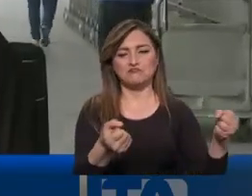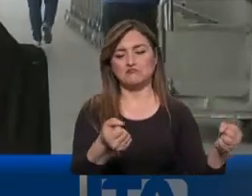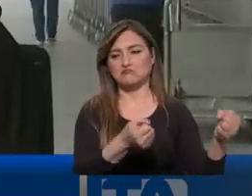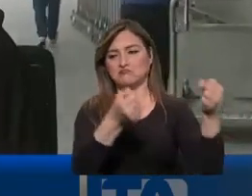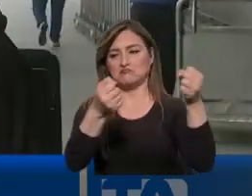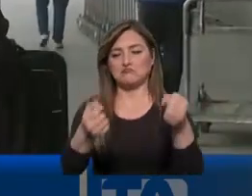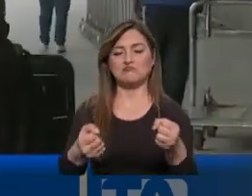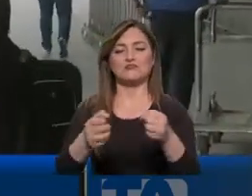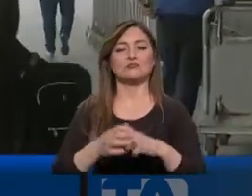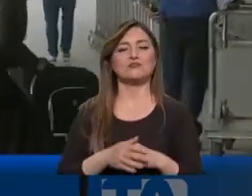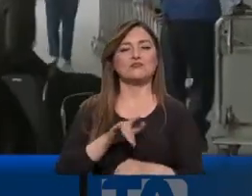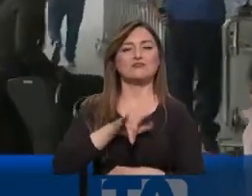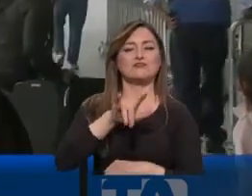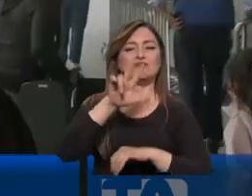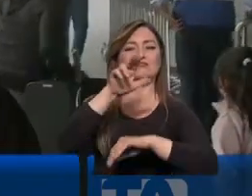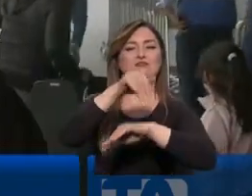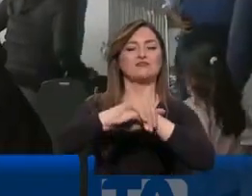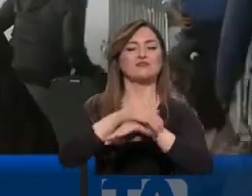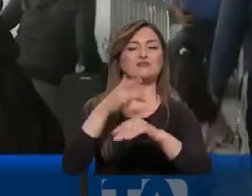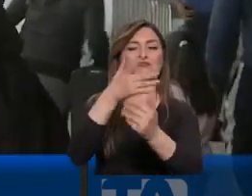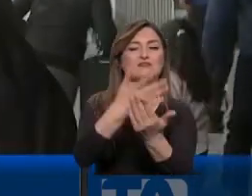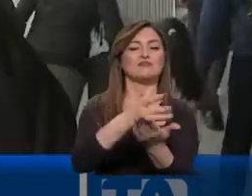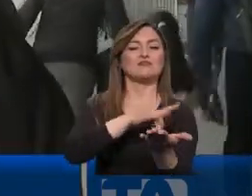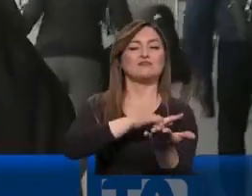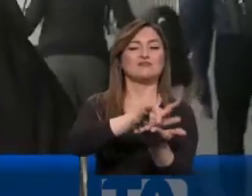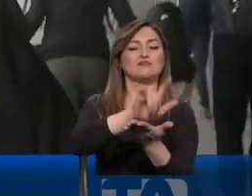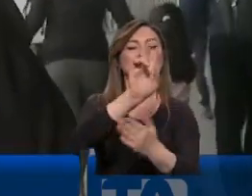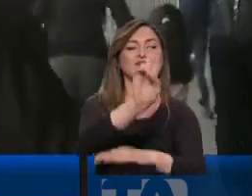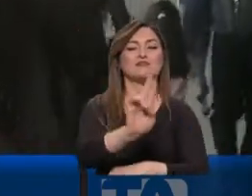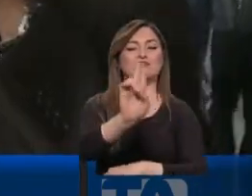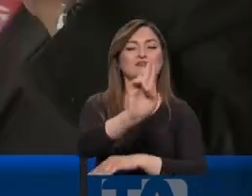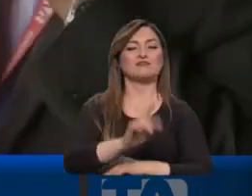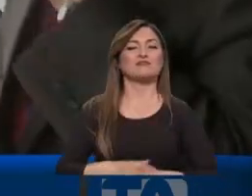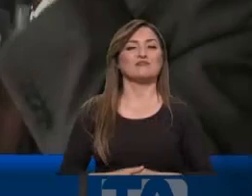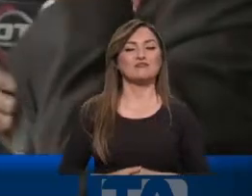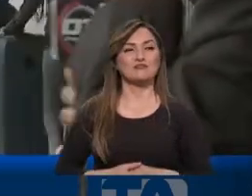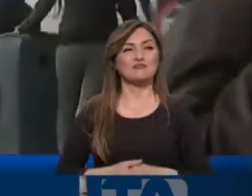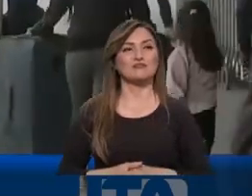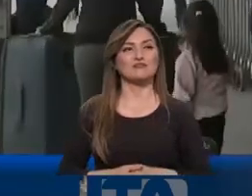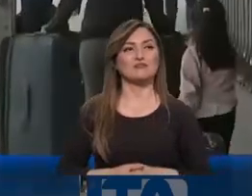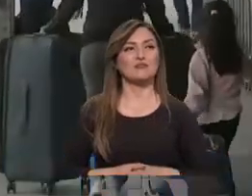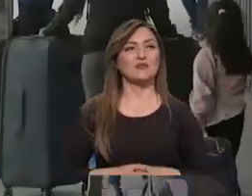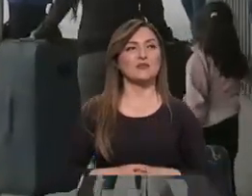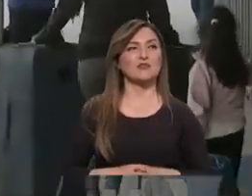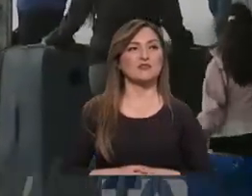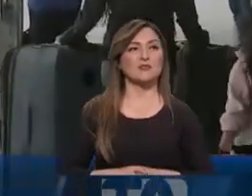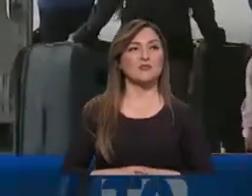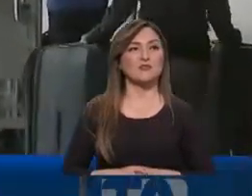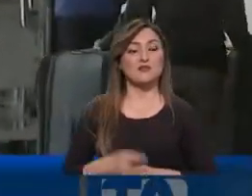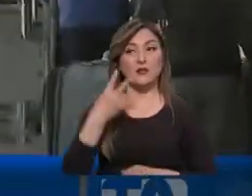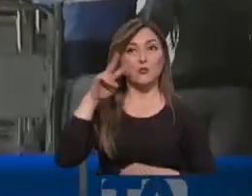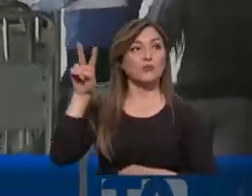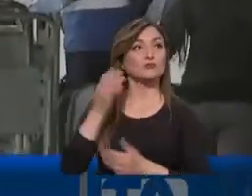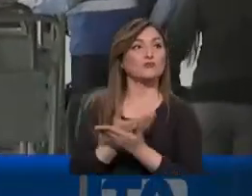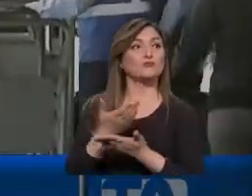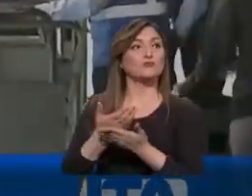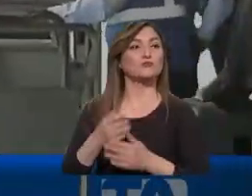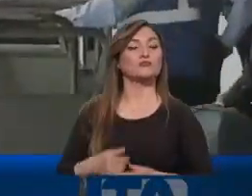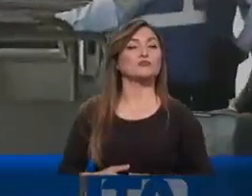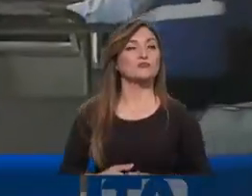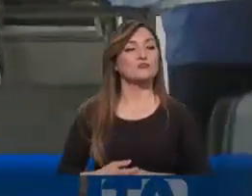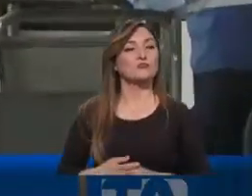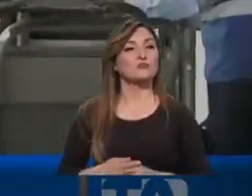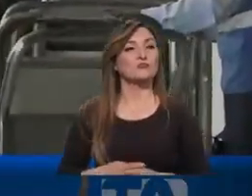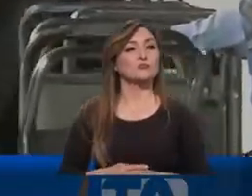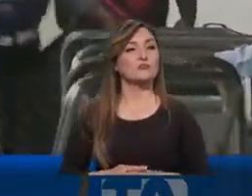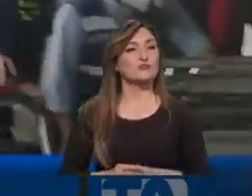rumbo a la República Oriental del Uruguay. Y entonces vamos a ver un poquito si tenemos la toma. Ahí está la utilería. La